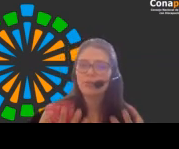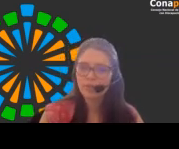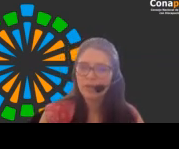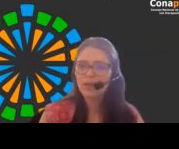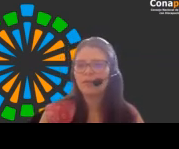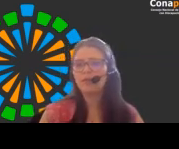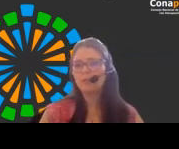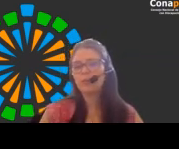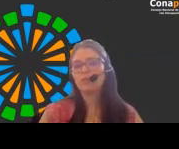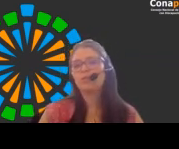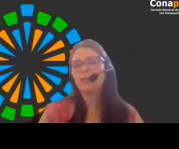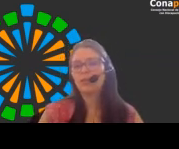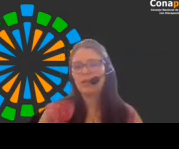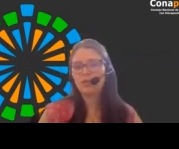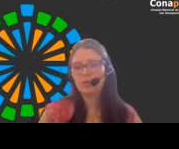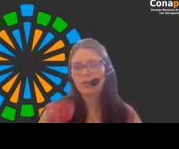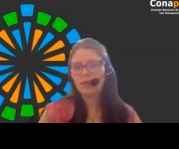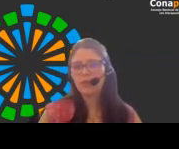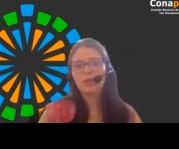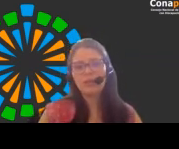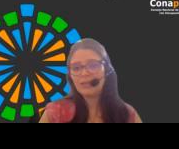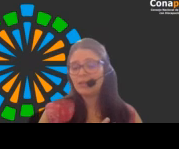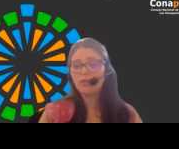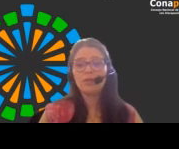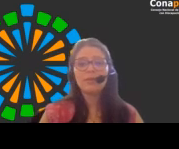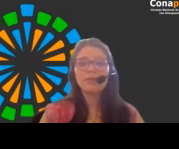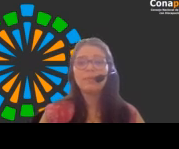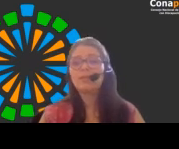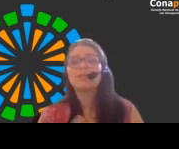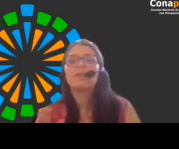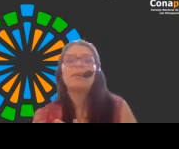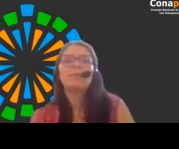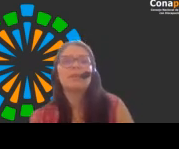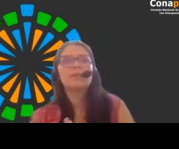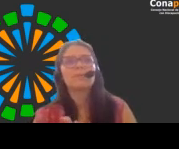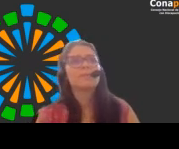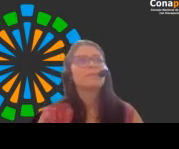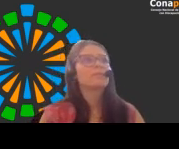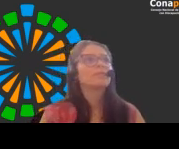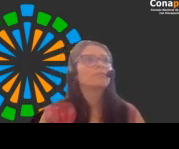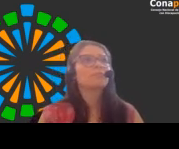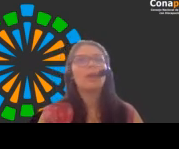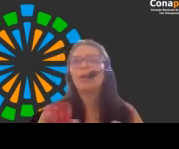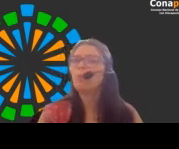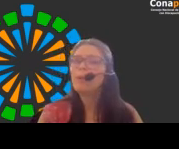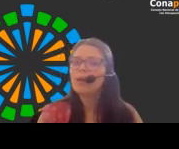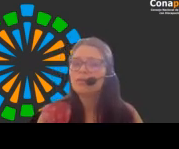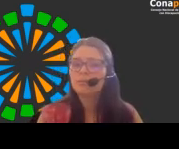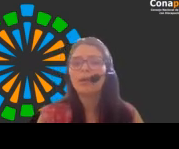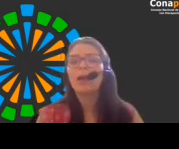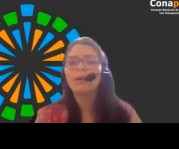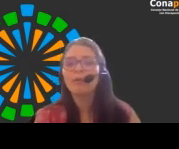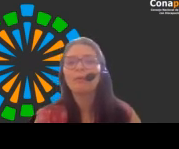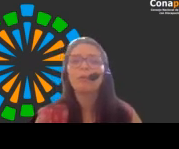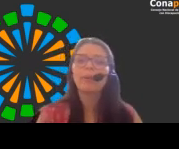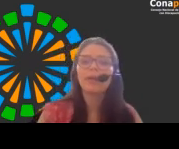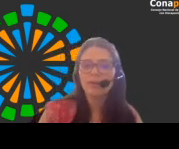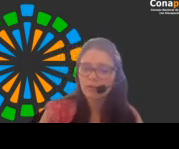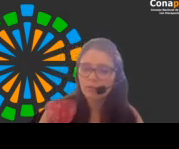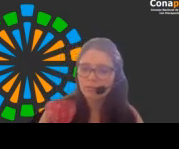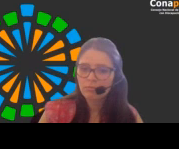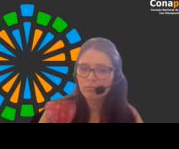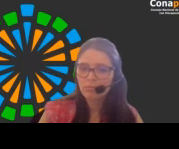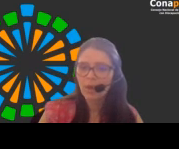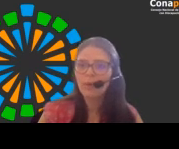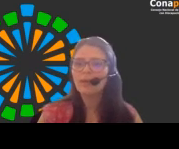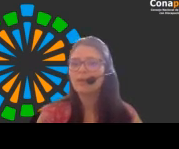y debemos ser respetuosos ante eso las decisiones más simples hasta las más compl ejas me caso o